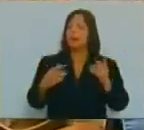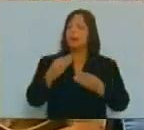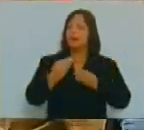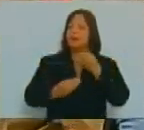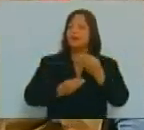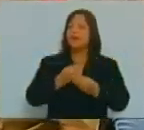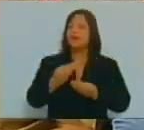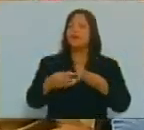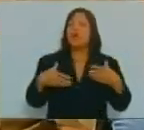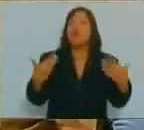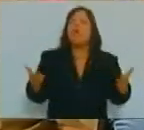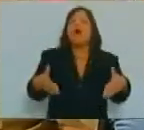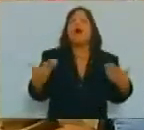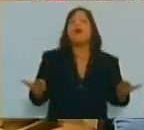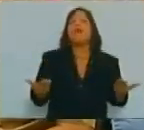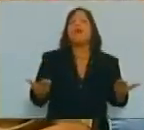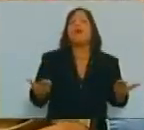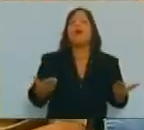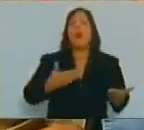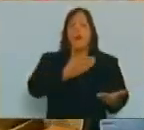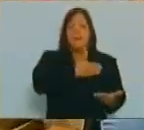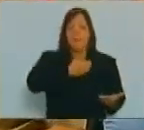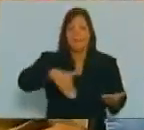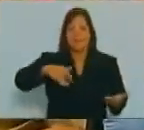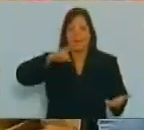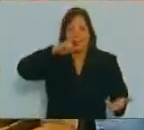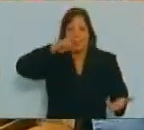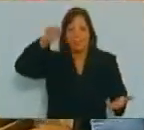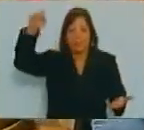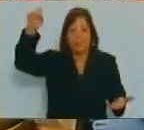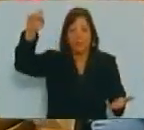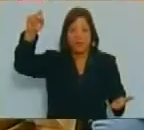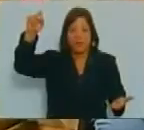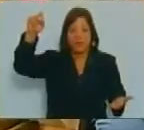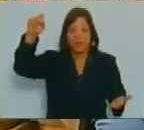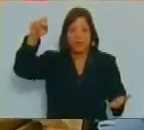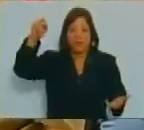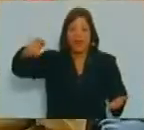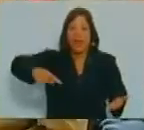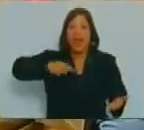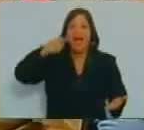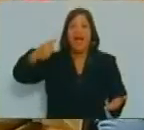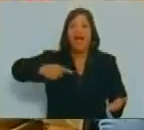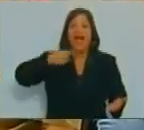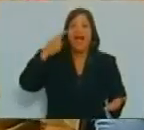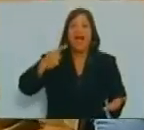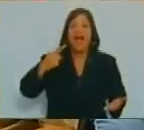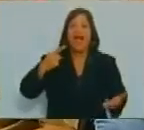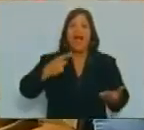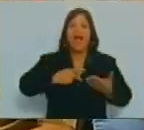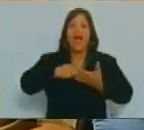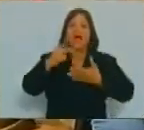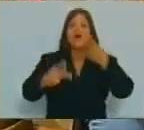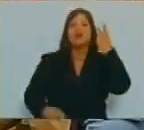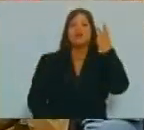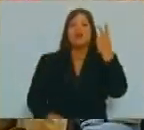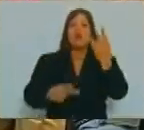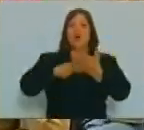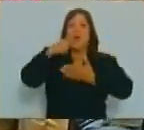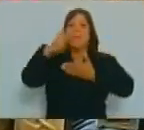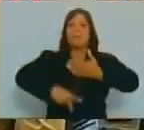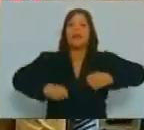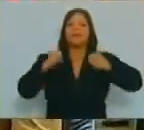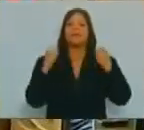justo cuando el presidente de la república se disponía a lanzar su segundo plan de